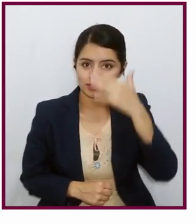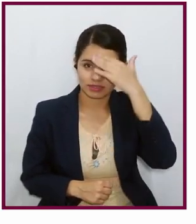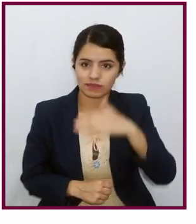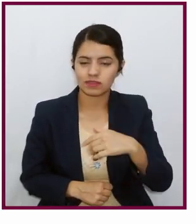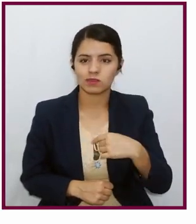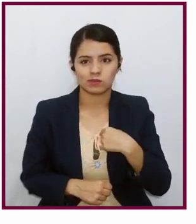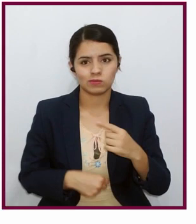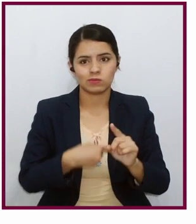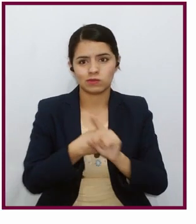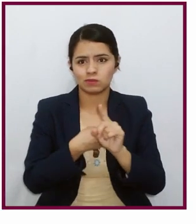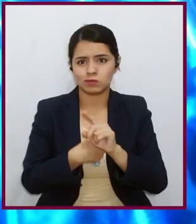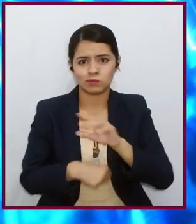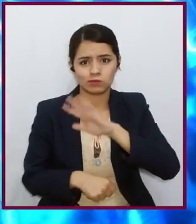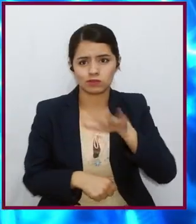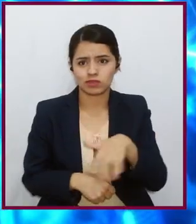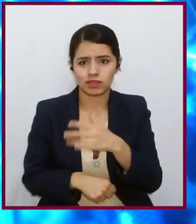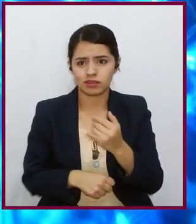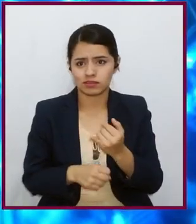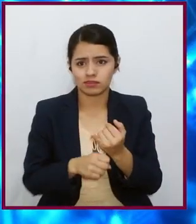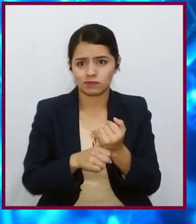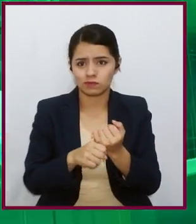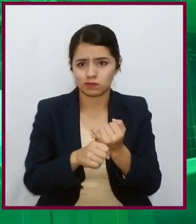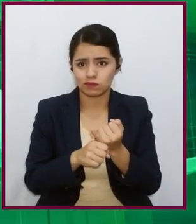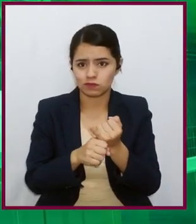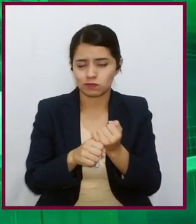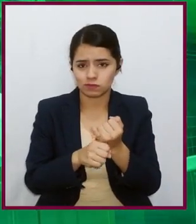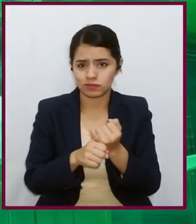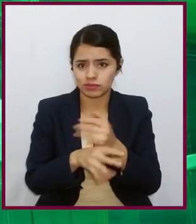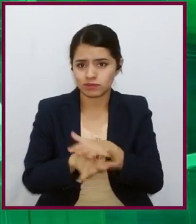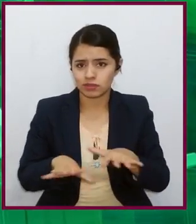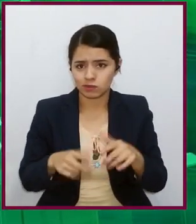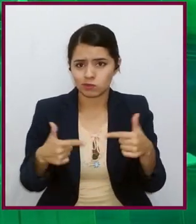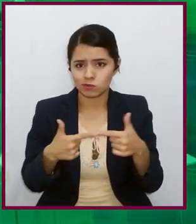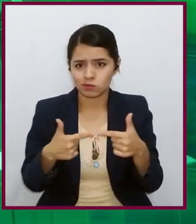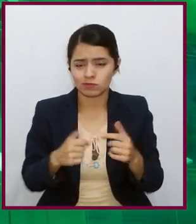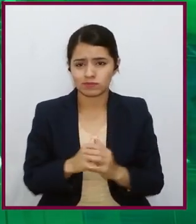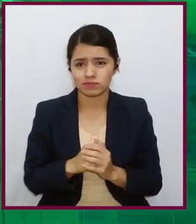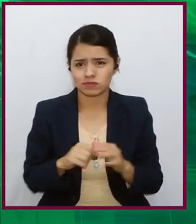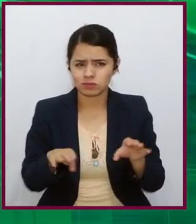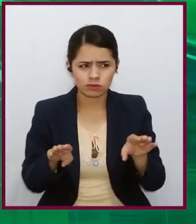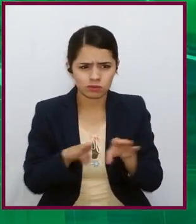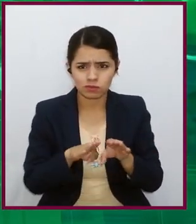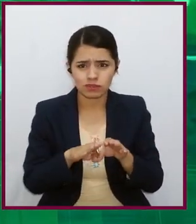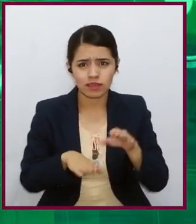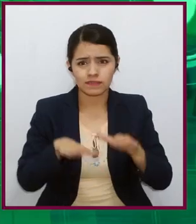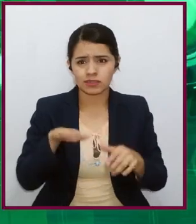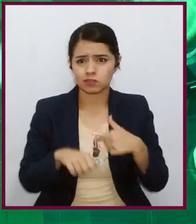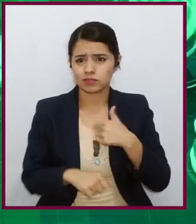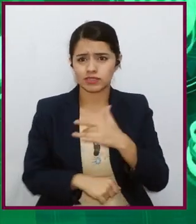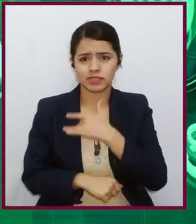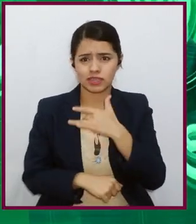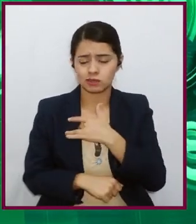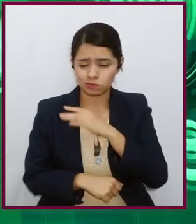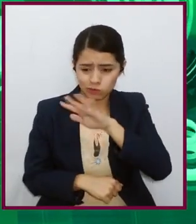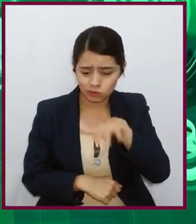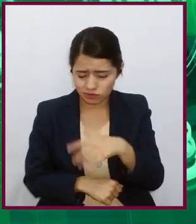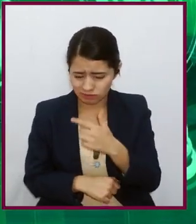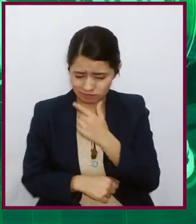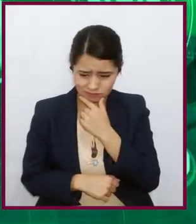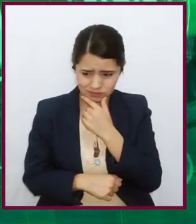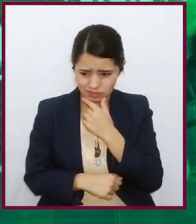10.000 años. La humanidad se ha comunicado a partir de imágenes y durante siglos y siglos hemos evolucionado la forma de utilizarlas.